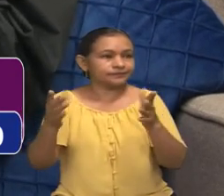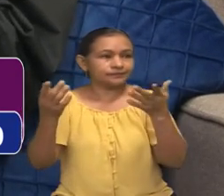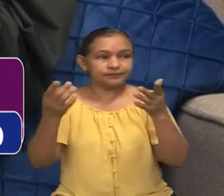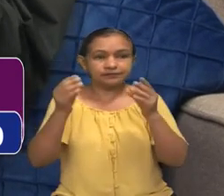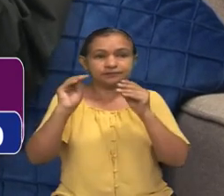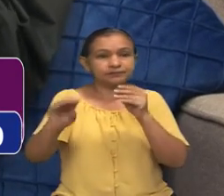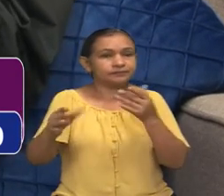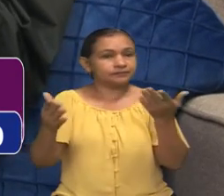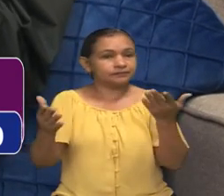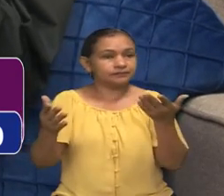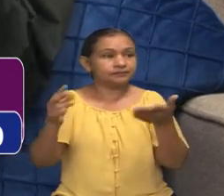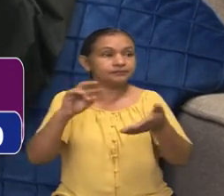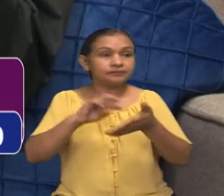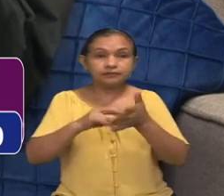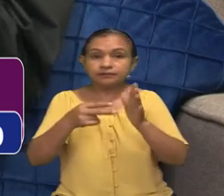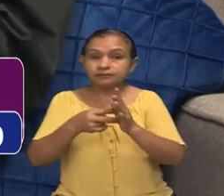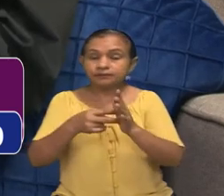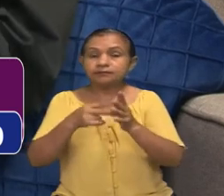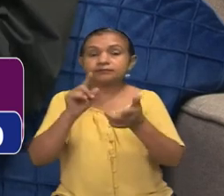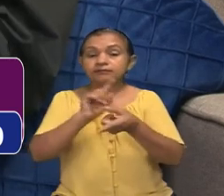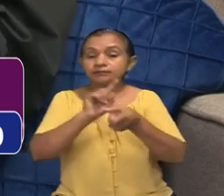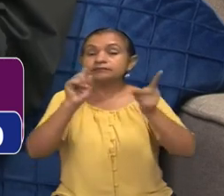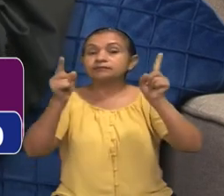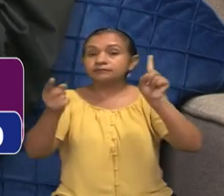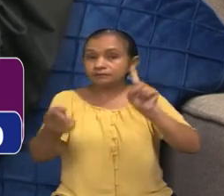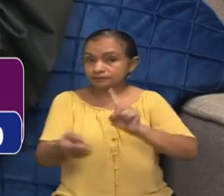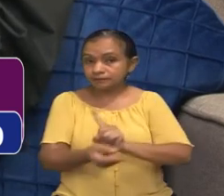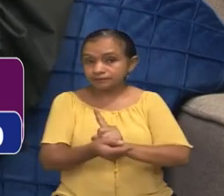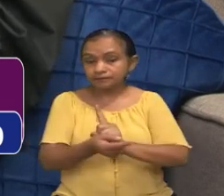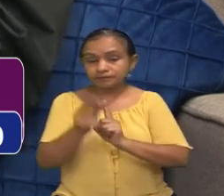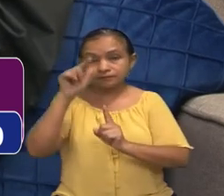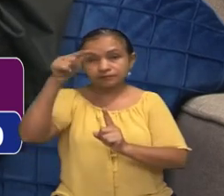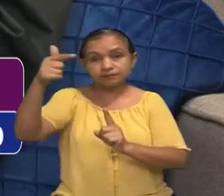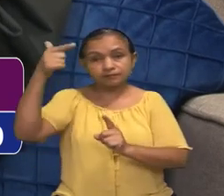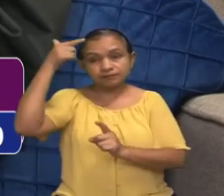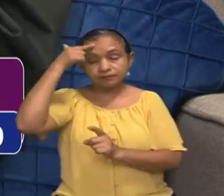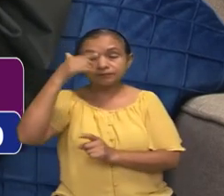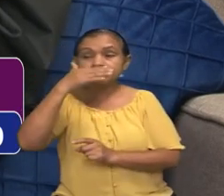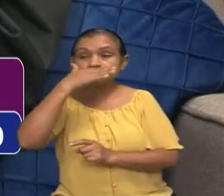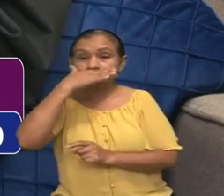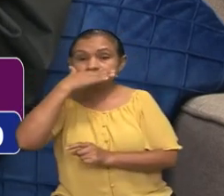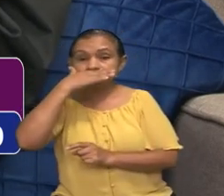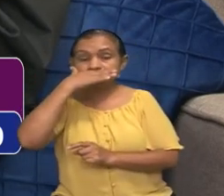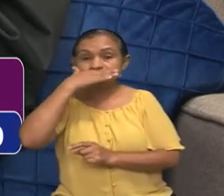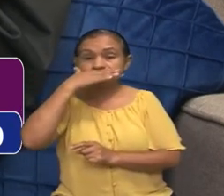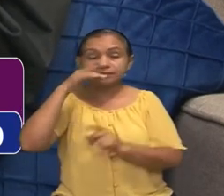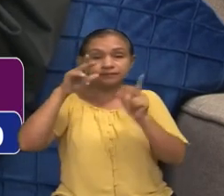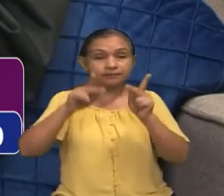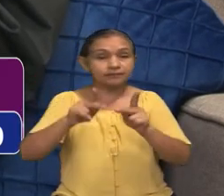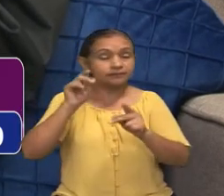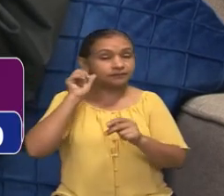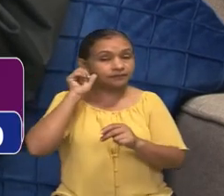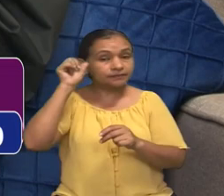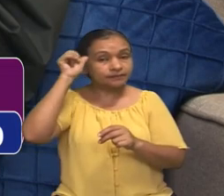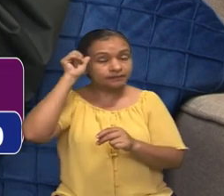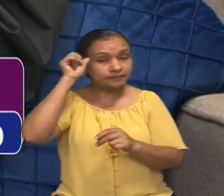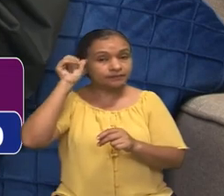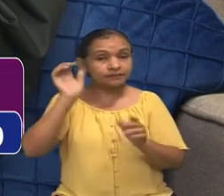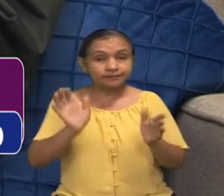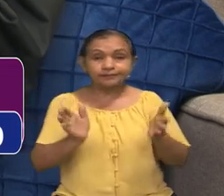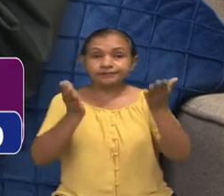¿ya? Esa concepción fue superada. Entonces, en nuestro gobierno, las personas adultas mayores no es para